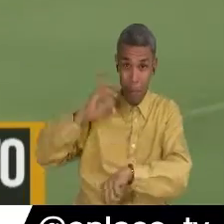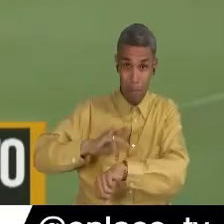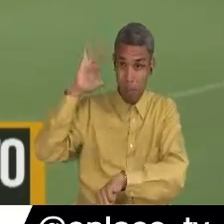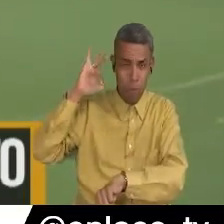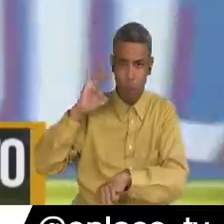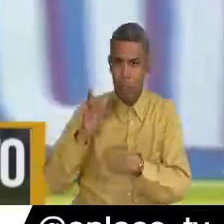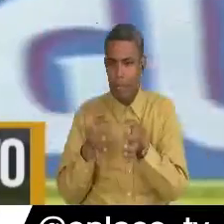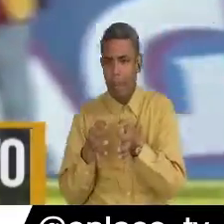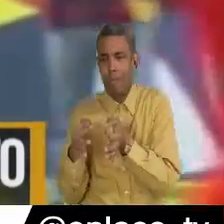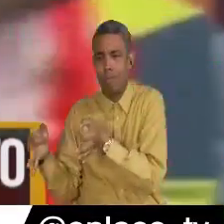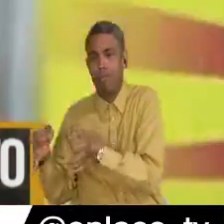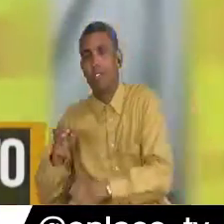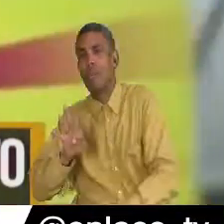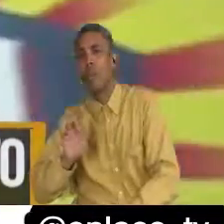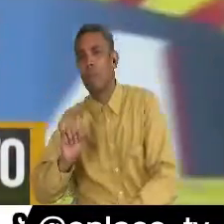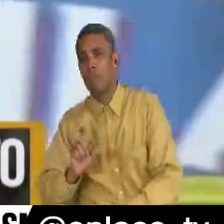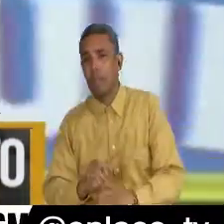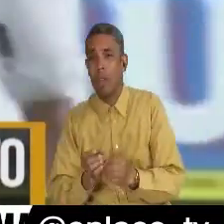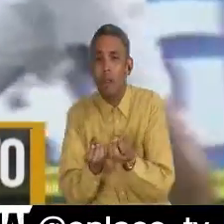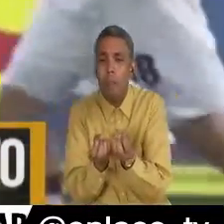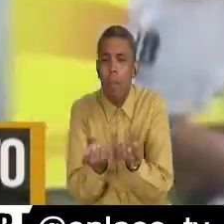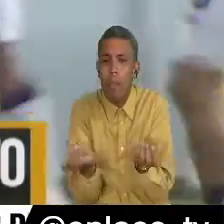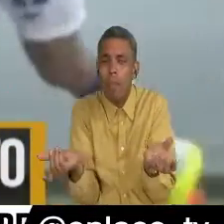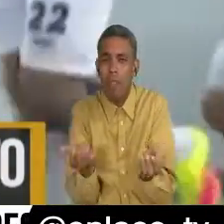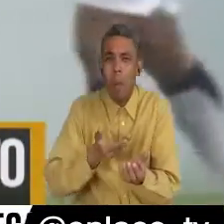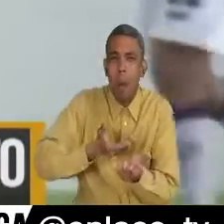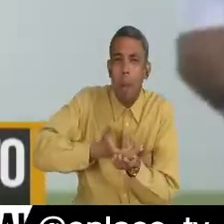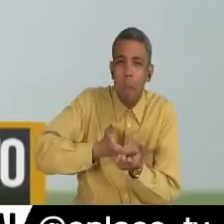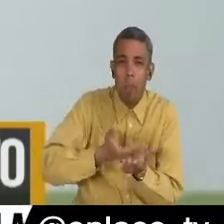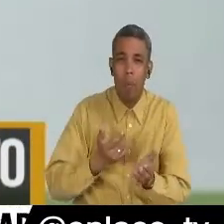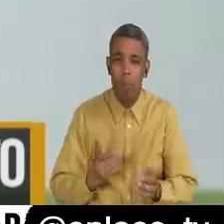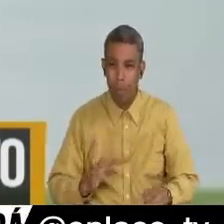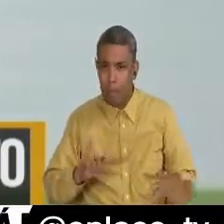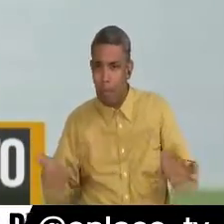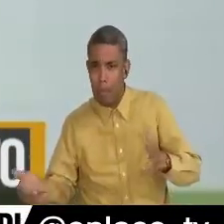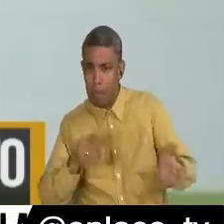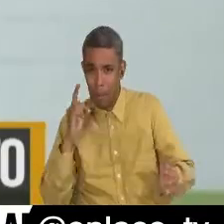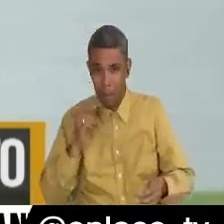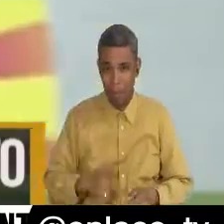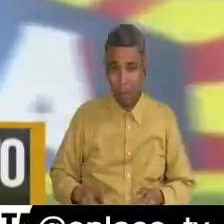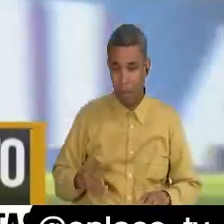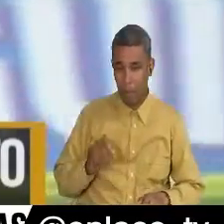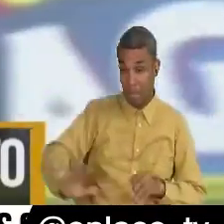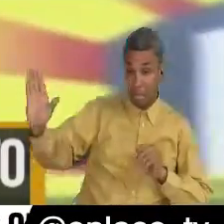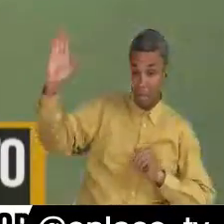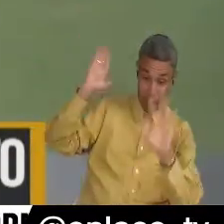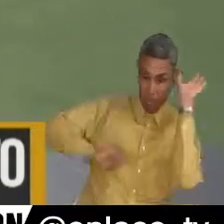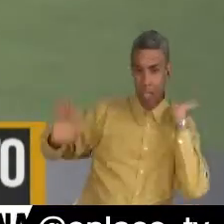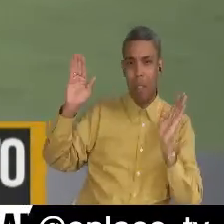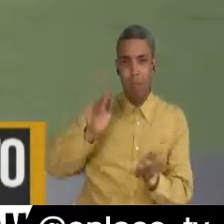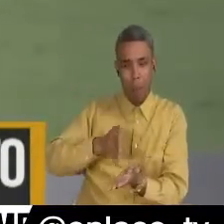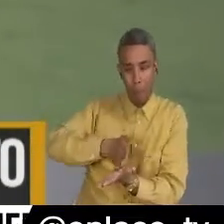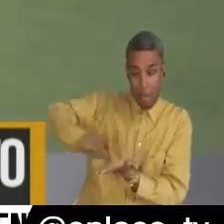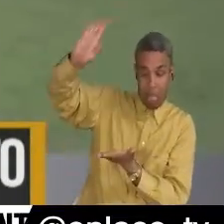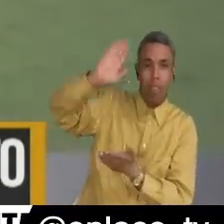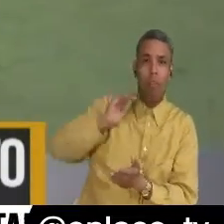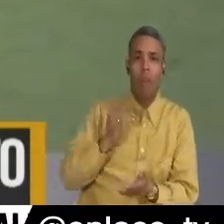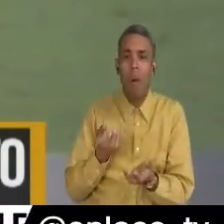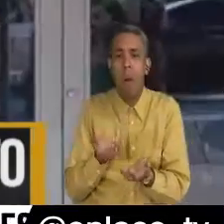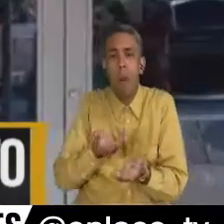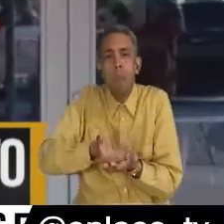muy disputado en la mitad del terreno y cortado por las constantes faltas de lado y lado. Tímidas llegadas a los arcos en un primer tiempo que no dejó mucho para